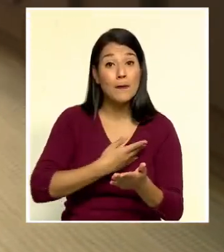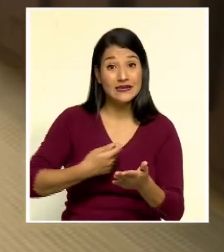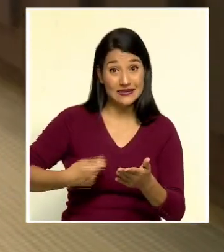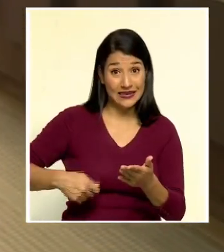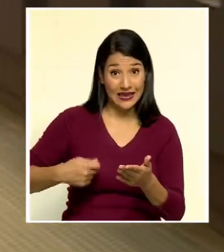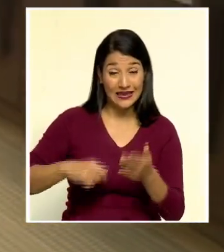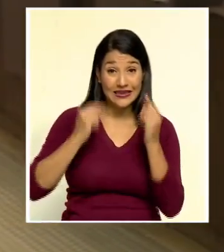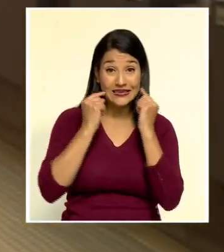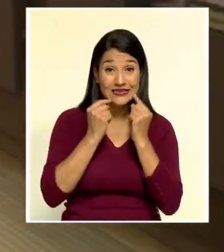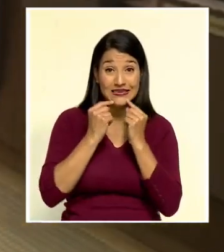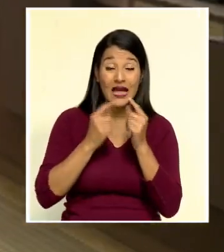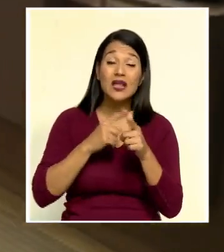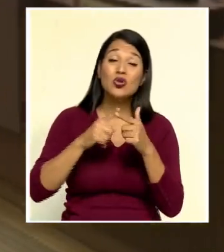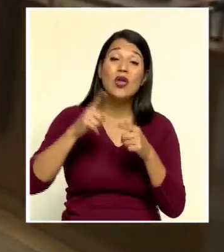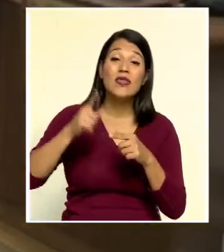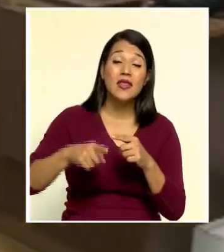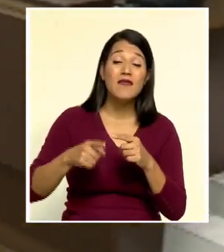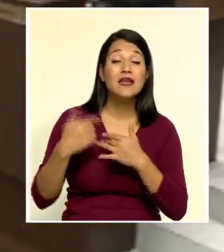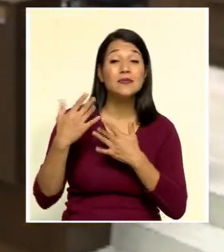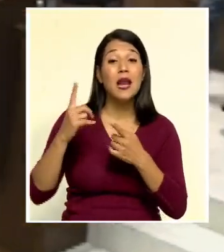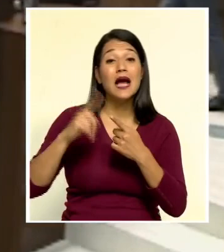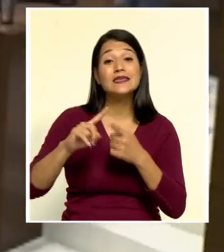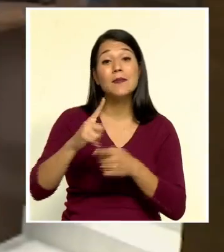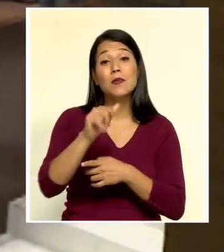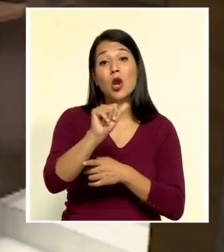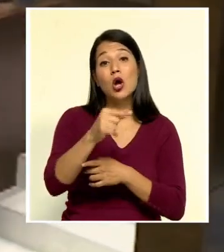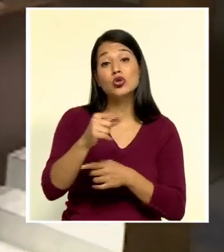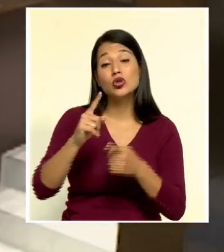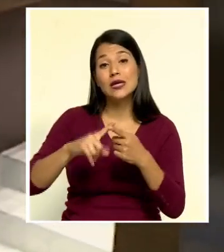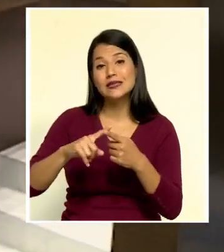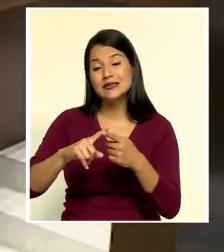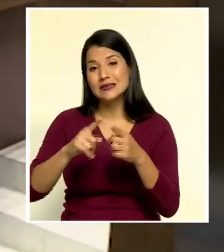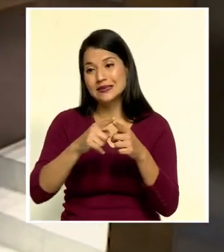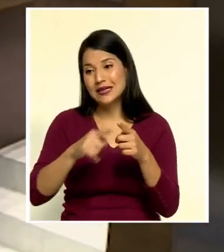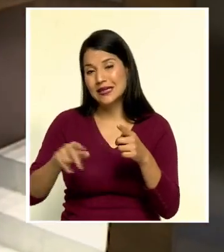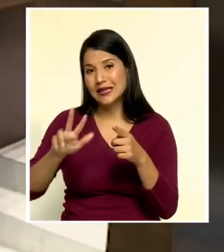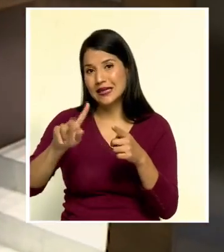que se desarrollarán entre el 1 de agosto y el 31 de octubre.